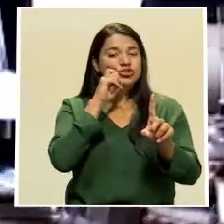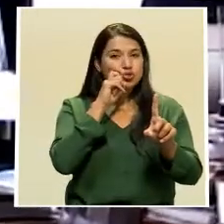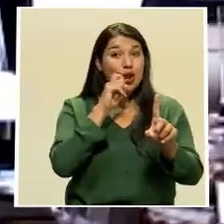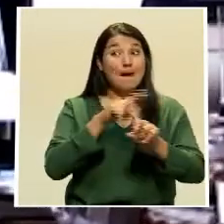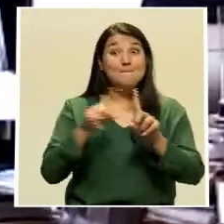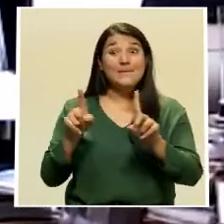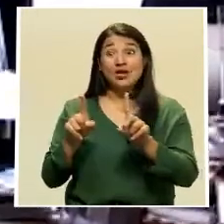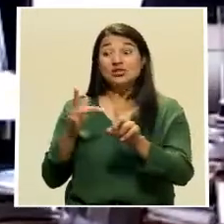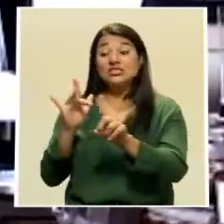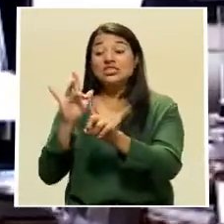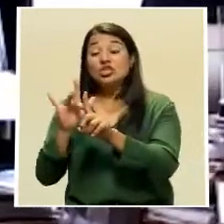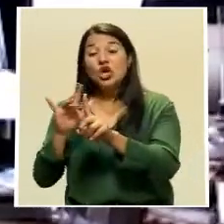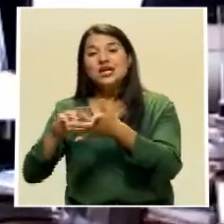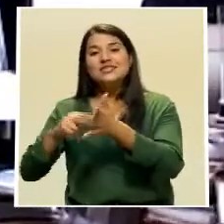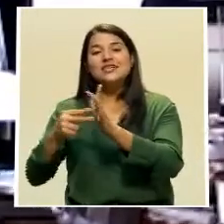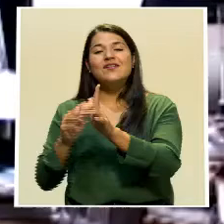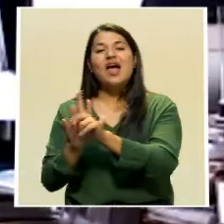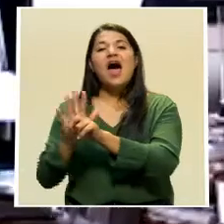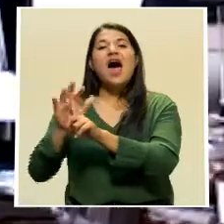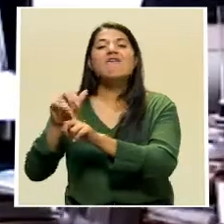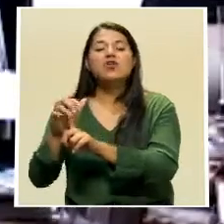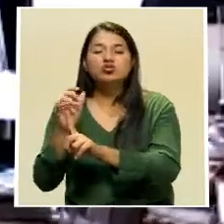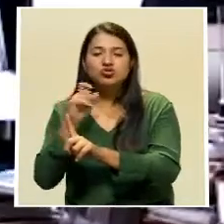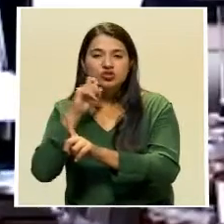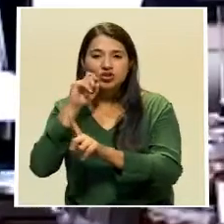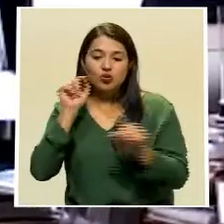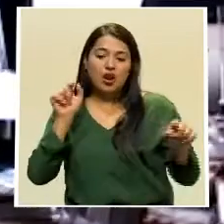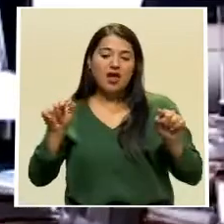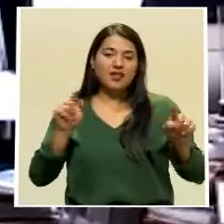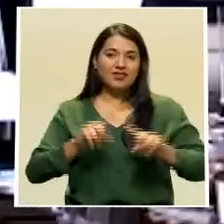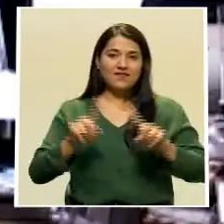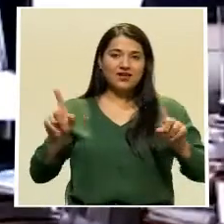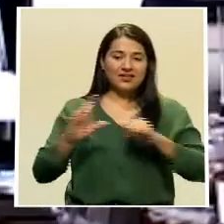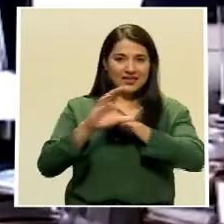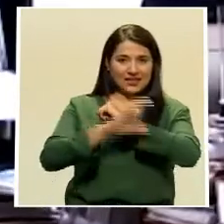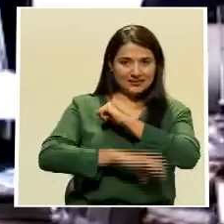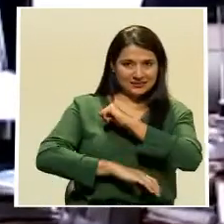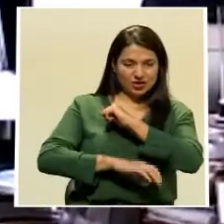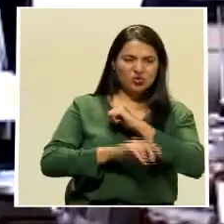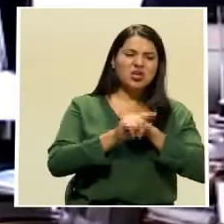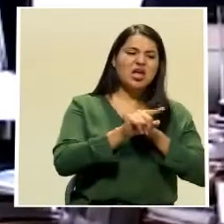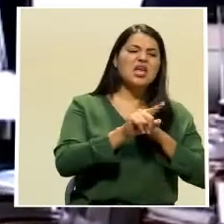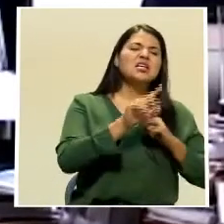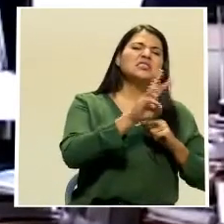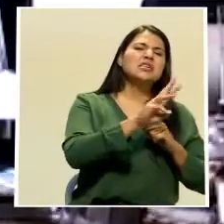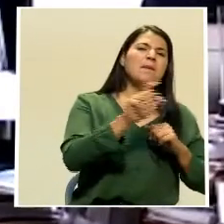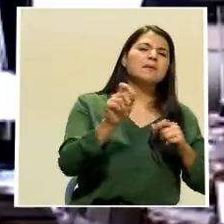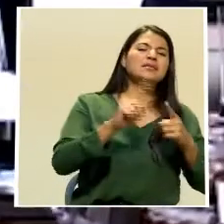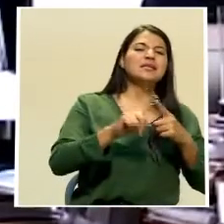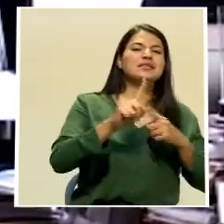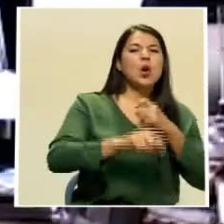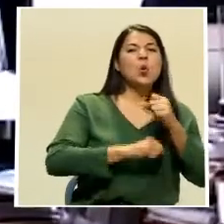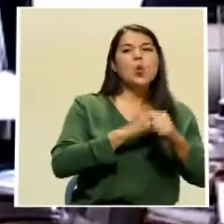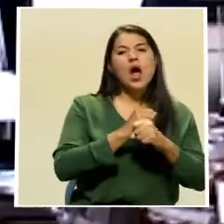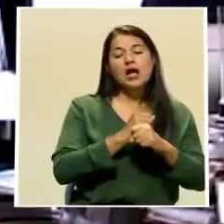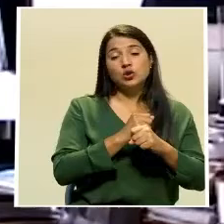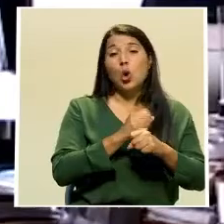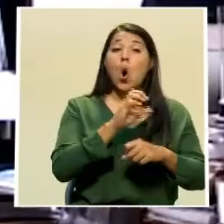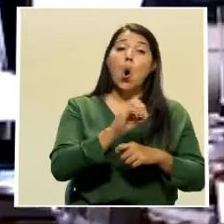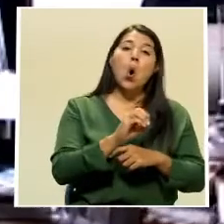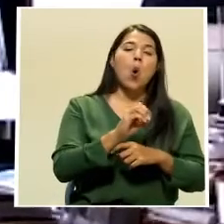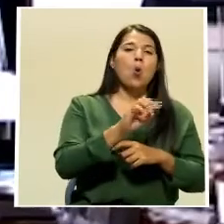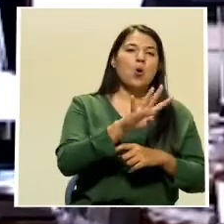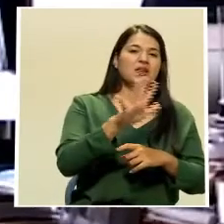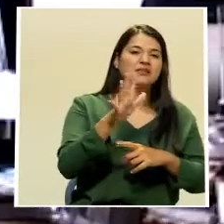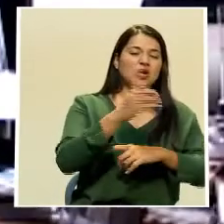sexual callejero tiene penas que van de 6 meses a 1 año o de 30 a 45 días multa, mientras que